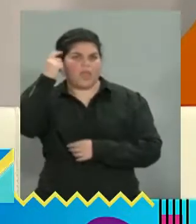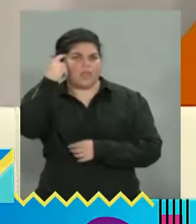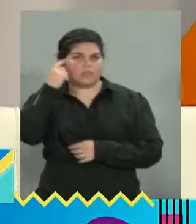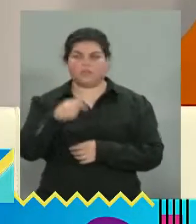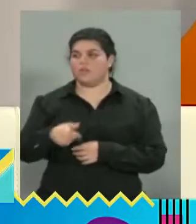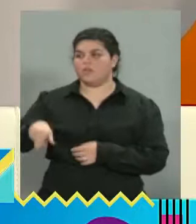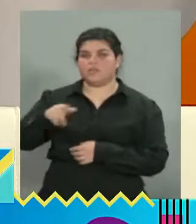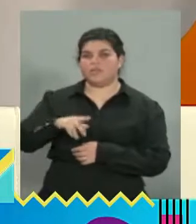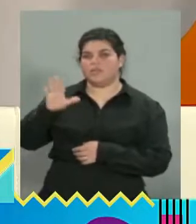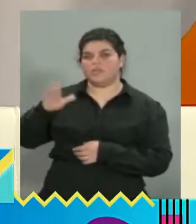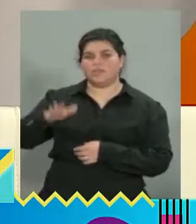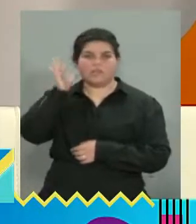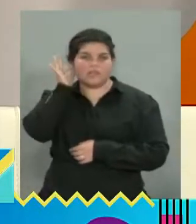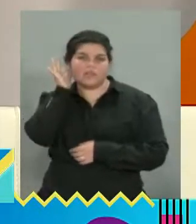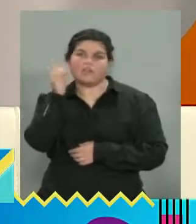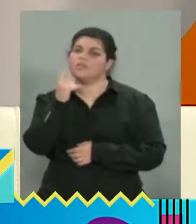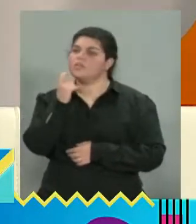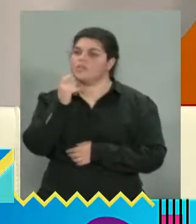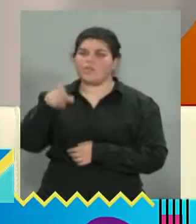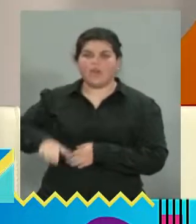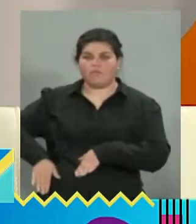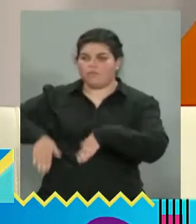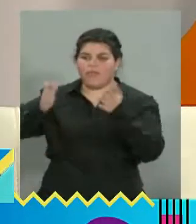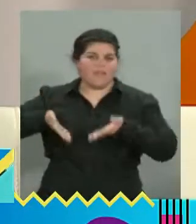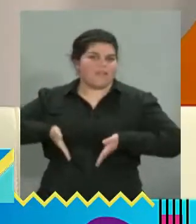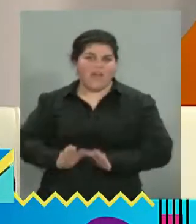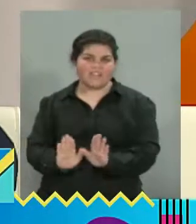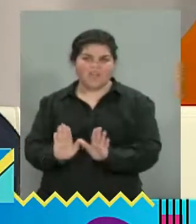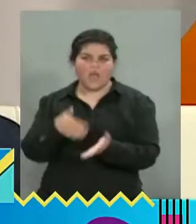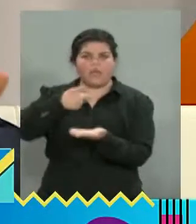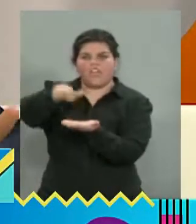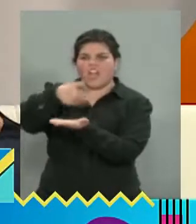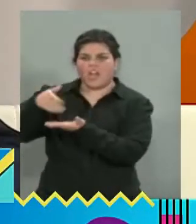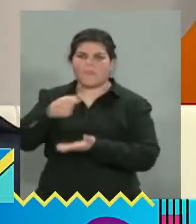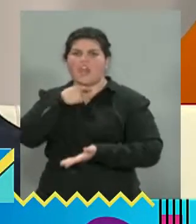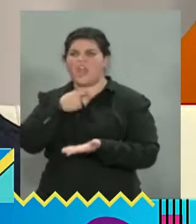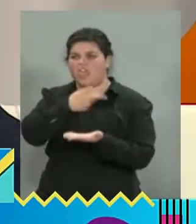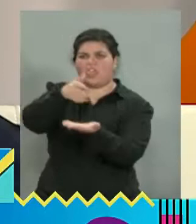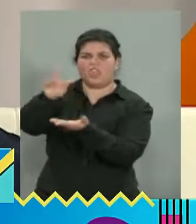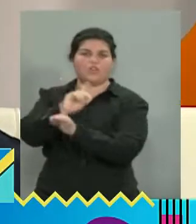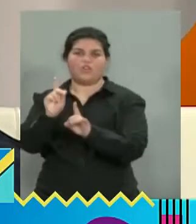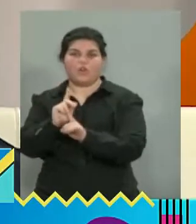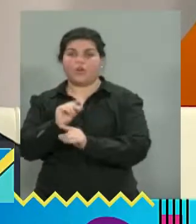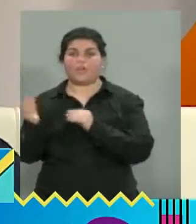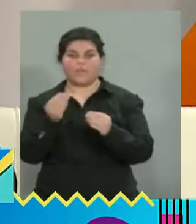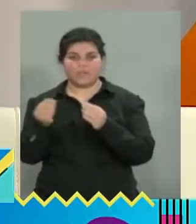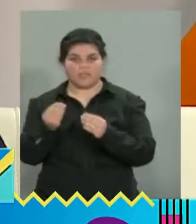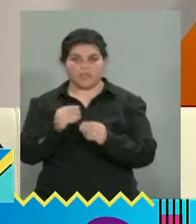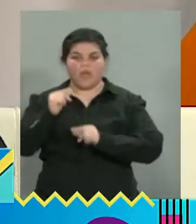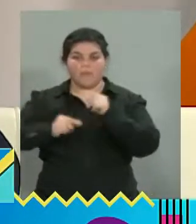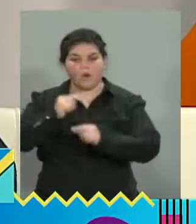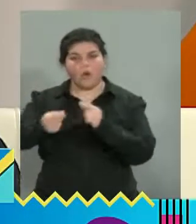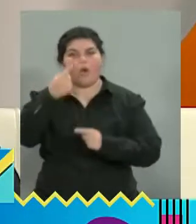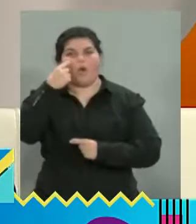sin discriminación, nace sin prejuicios. O sea, claramente es todo un mundo por descubrir. El problema es cuando empieza a descubrir ese mundo y se va encontrando